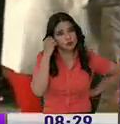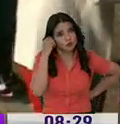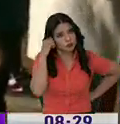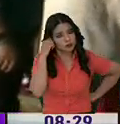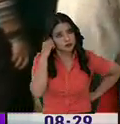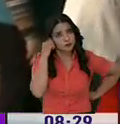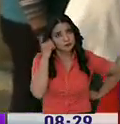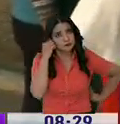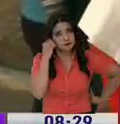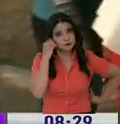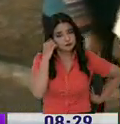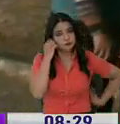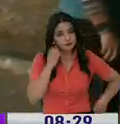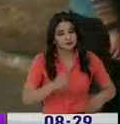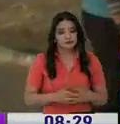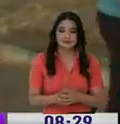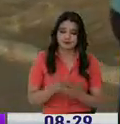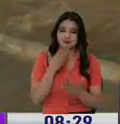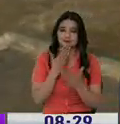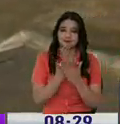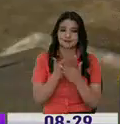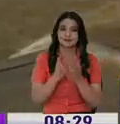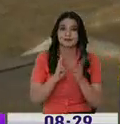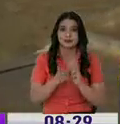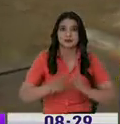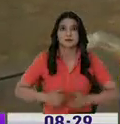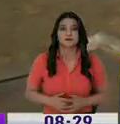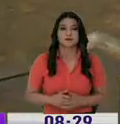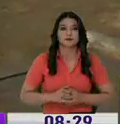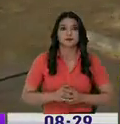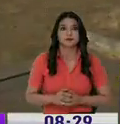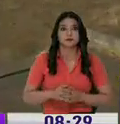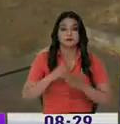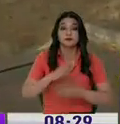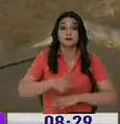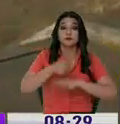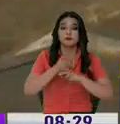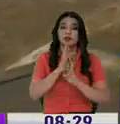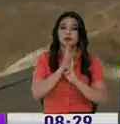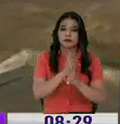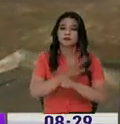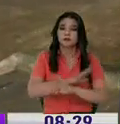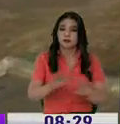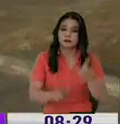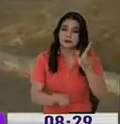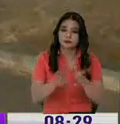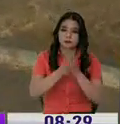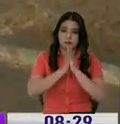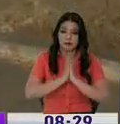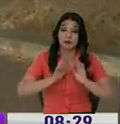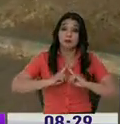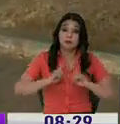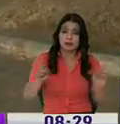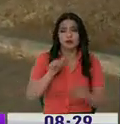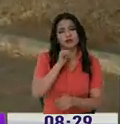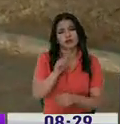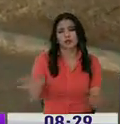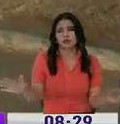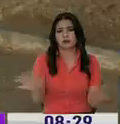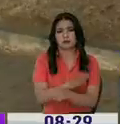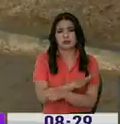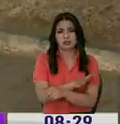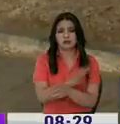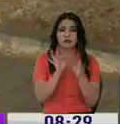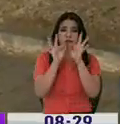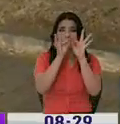jueguitos está mi vecina muchísimas gracias bueno las autoridades dieron respuesta ya un peo ciudadano pero los vecinos también solicitan que